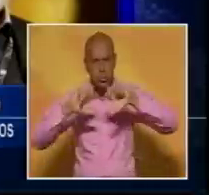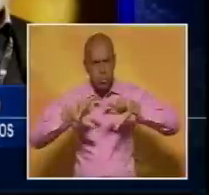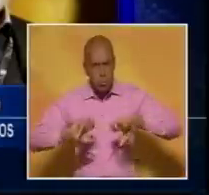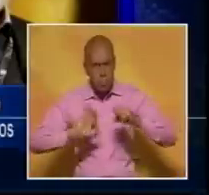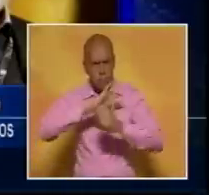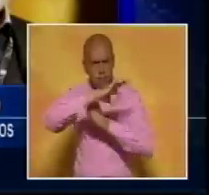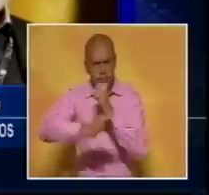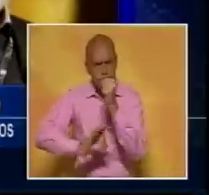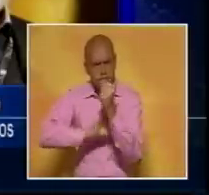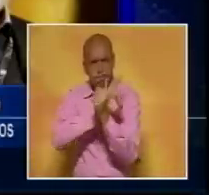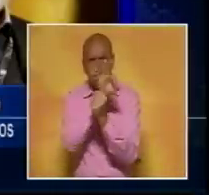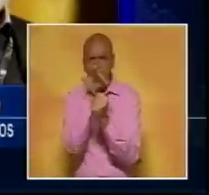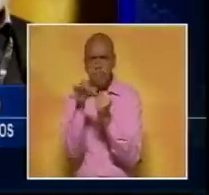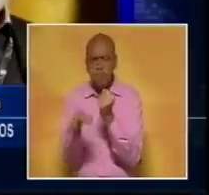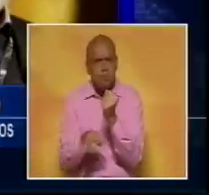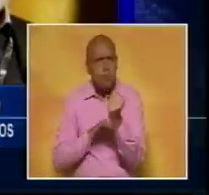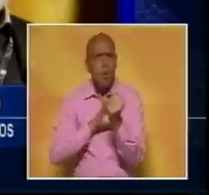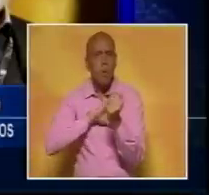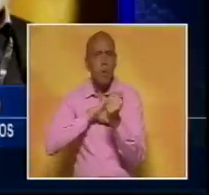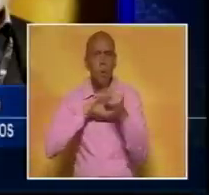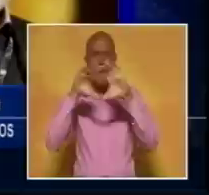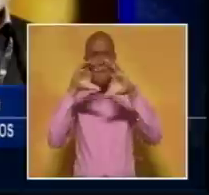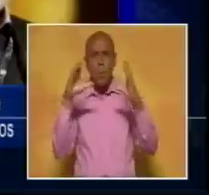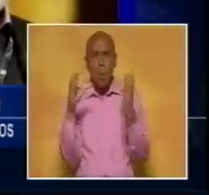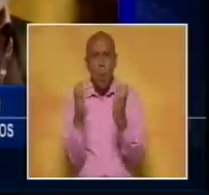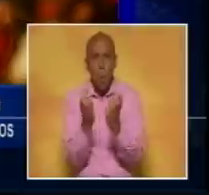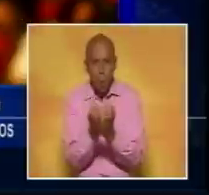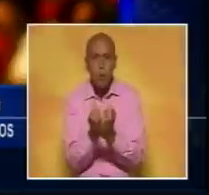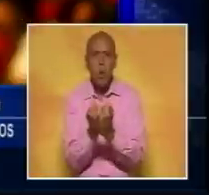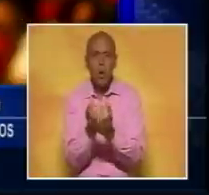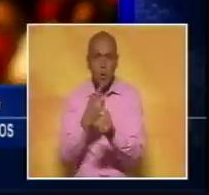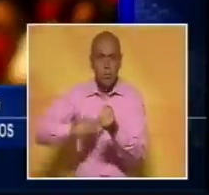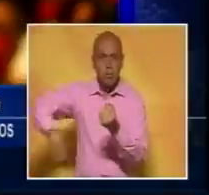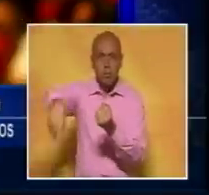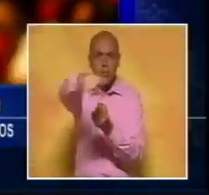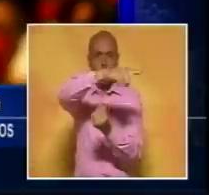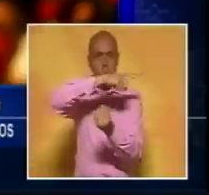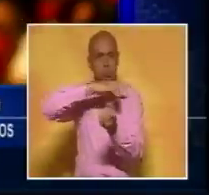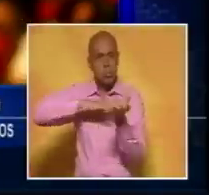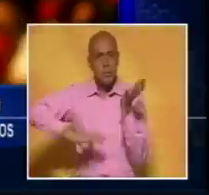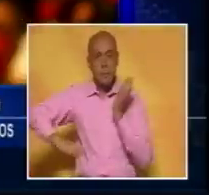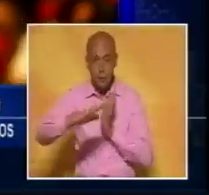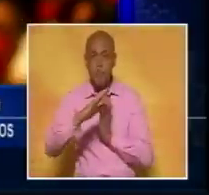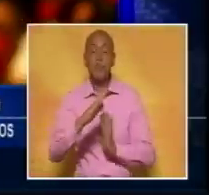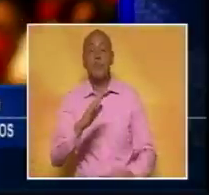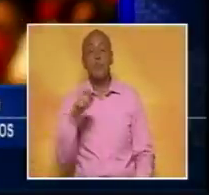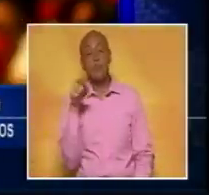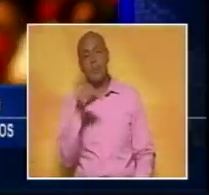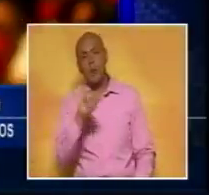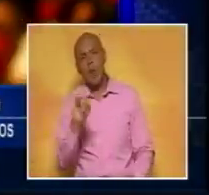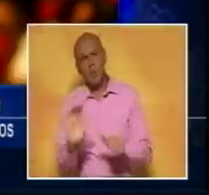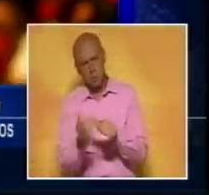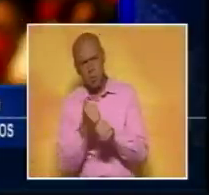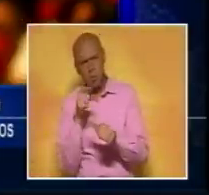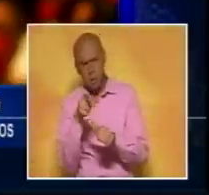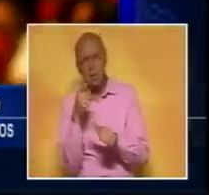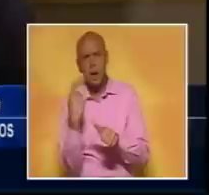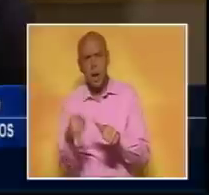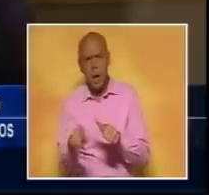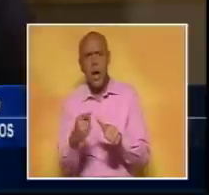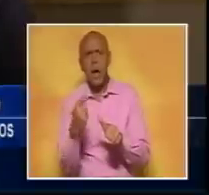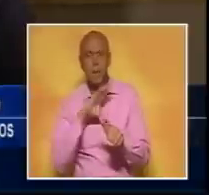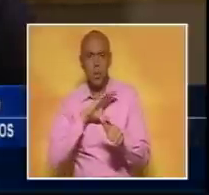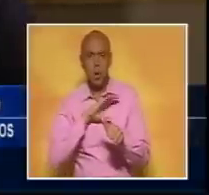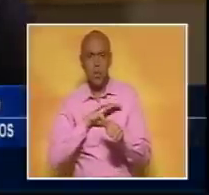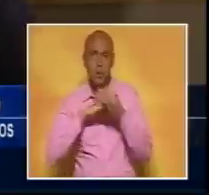del cosmos y el lugar de la Tierra en el universo. Peebles ha sido premiado por sus hallazgos teóricos en